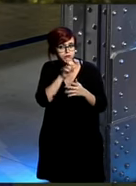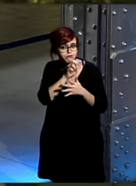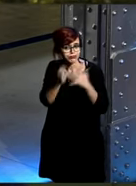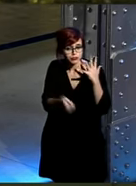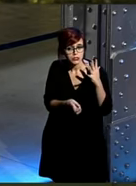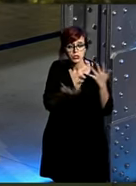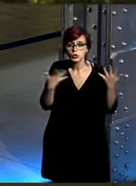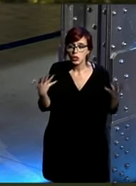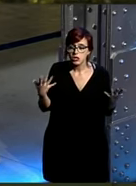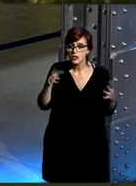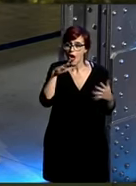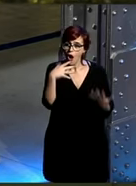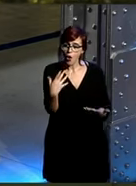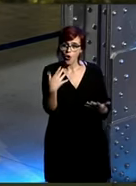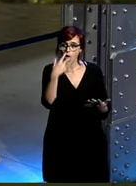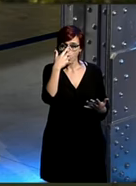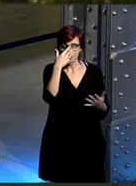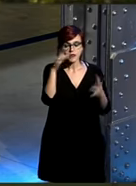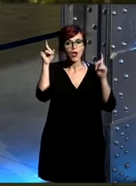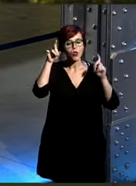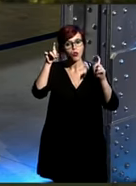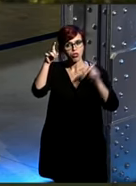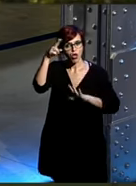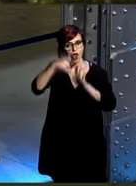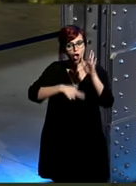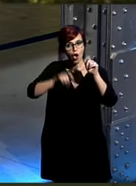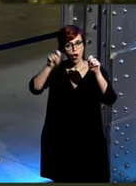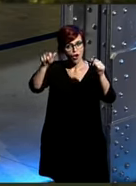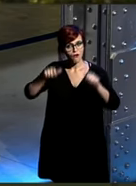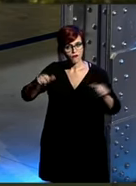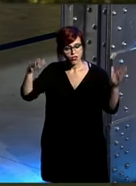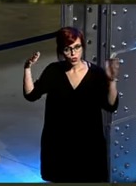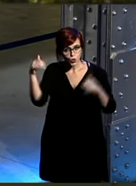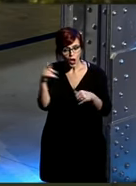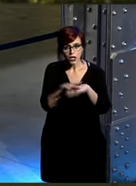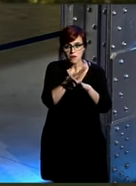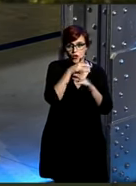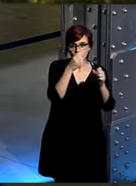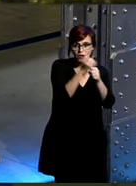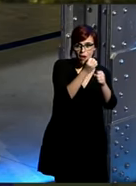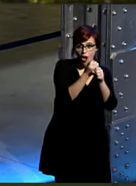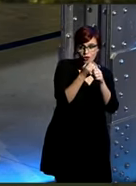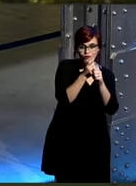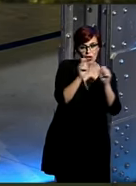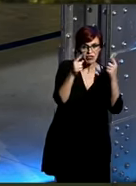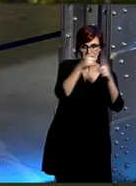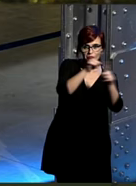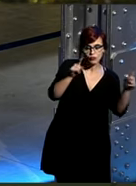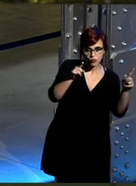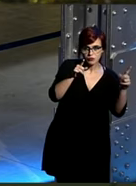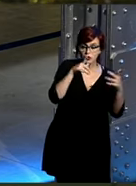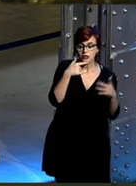y ahora ni están en el mundo reglado de la educación ni en el mundo reglado del trabajo. Entonces, fíjate que